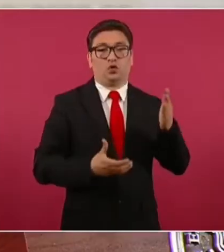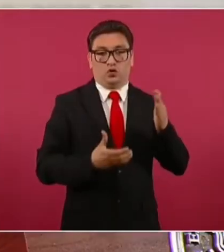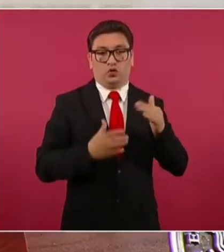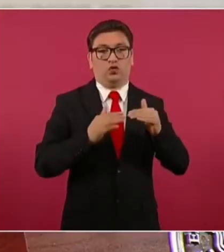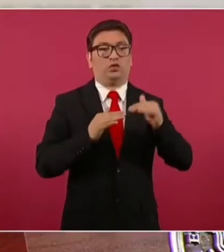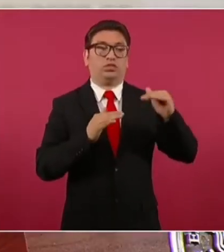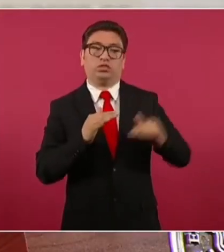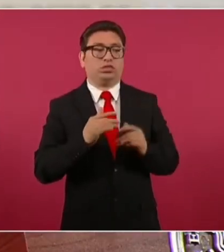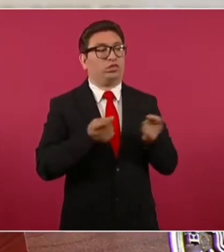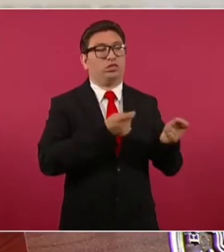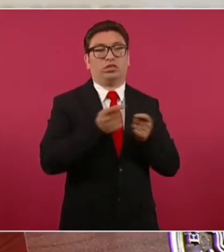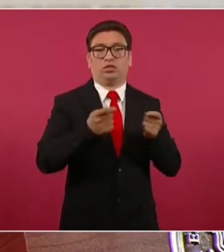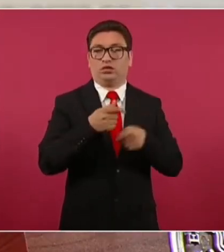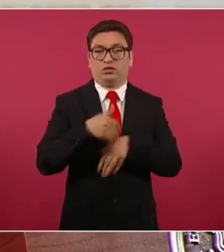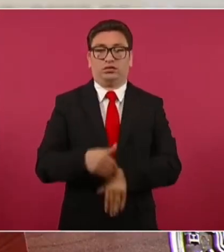sus empleados.